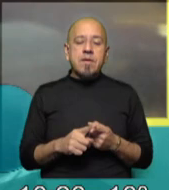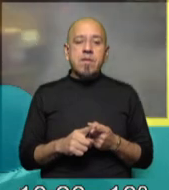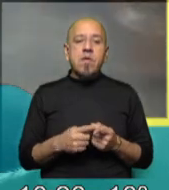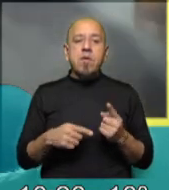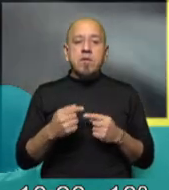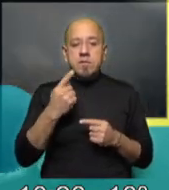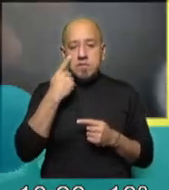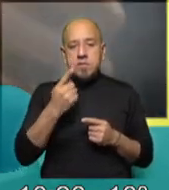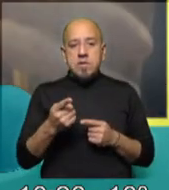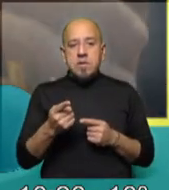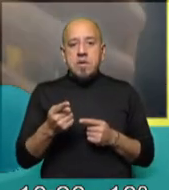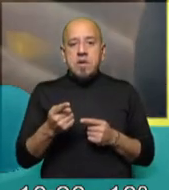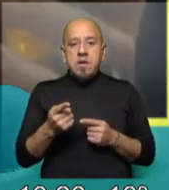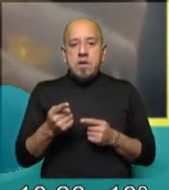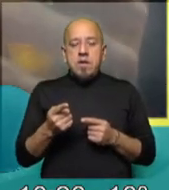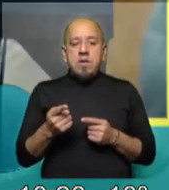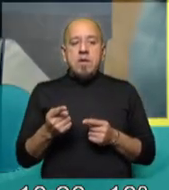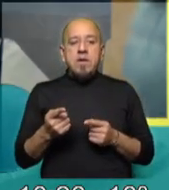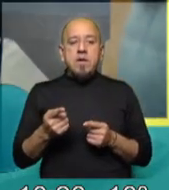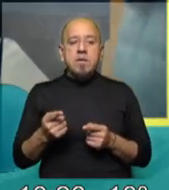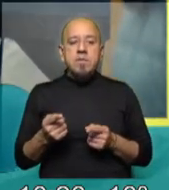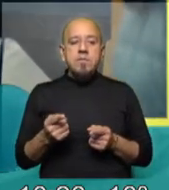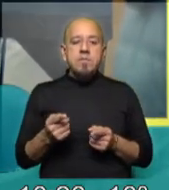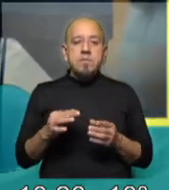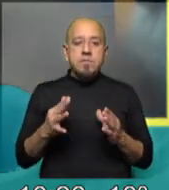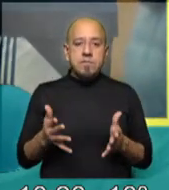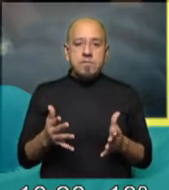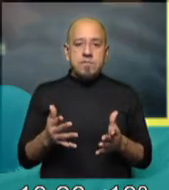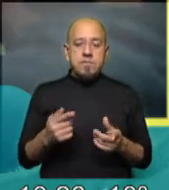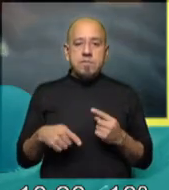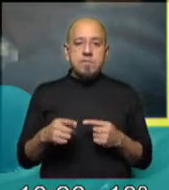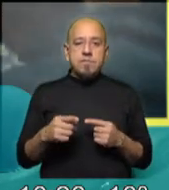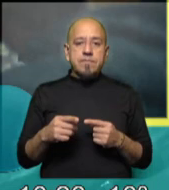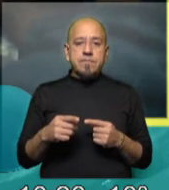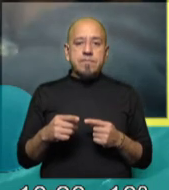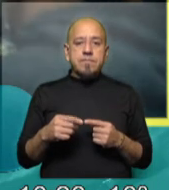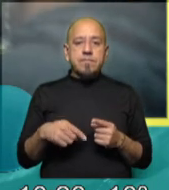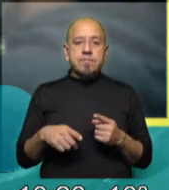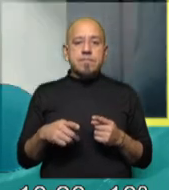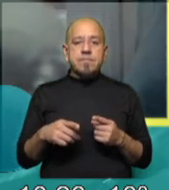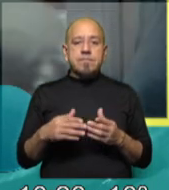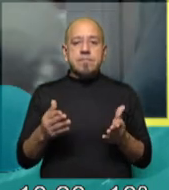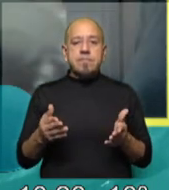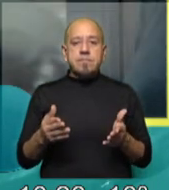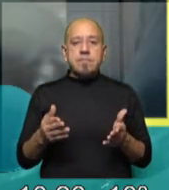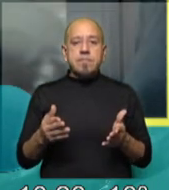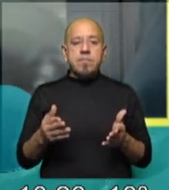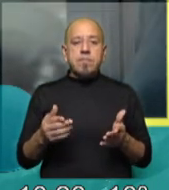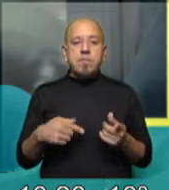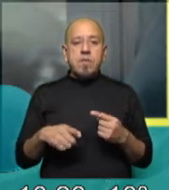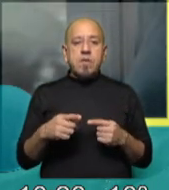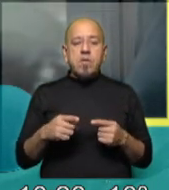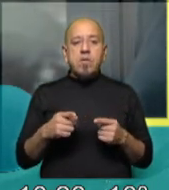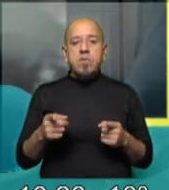véanla, Rodrigo Moreno volvió a hacer una gran película. Es uno de los directores argentinos más respetables. Ahí estamos viendo cómo